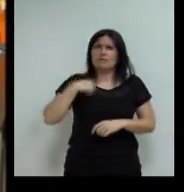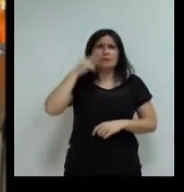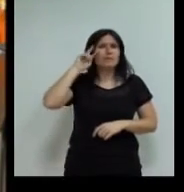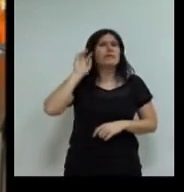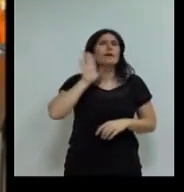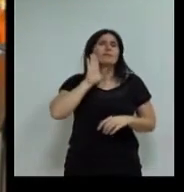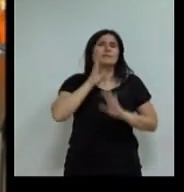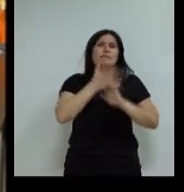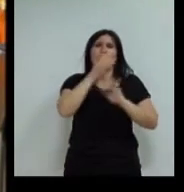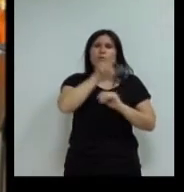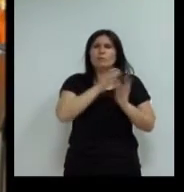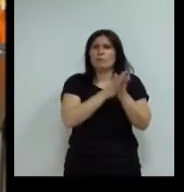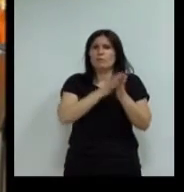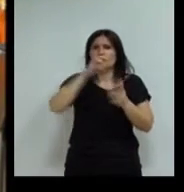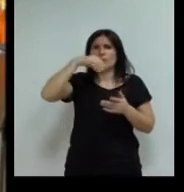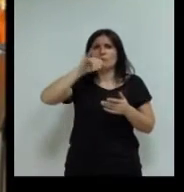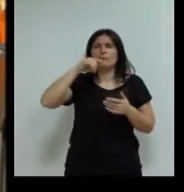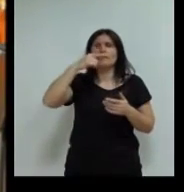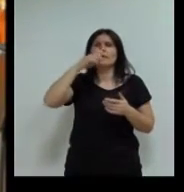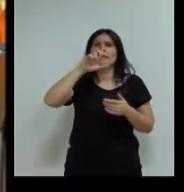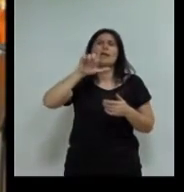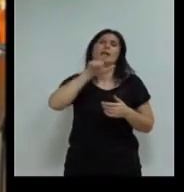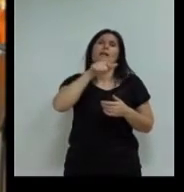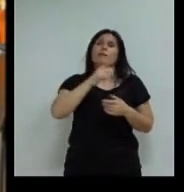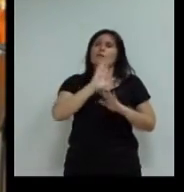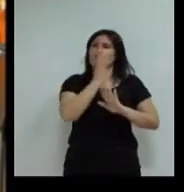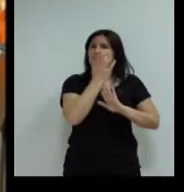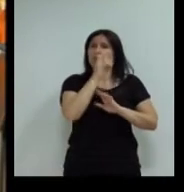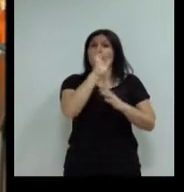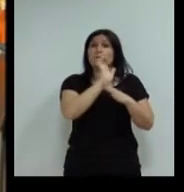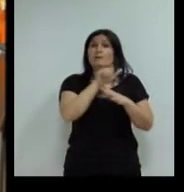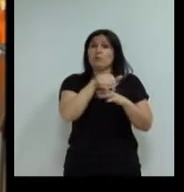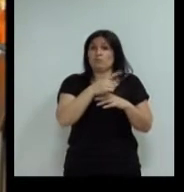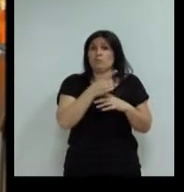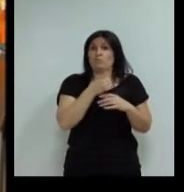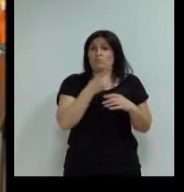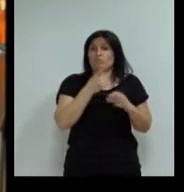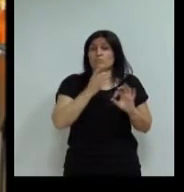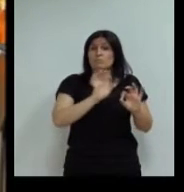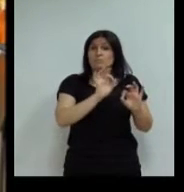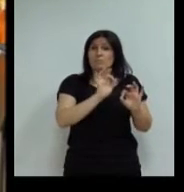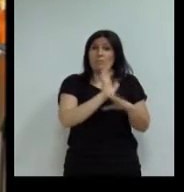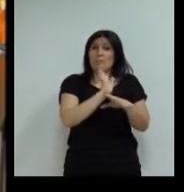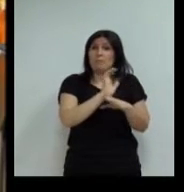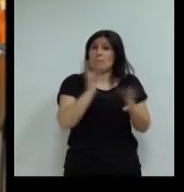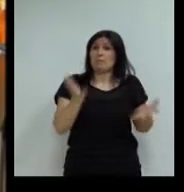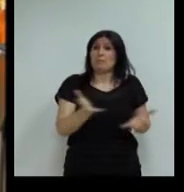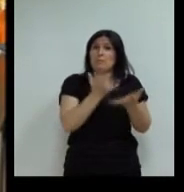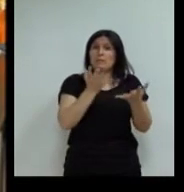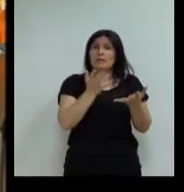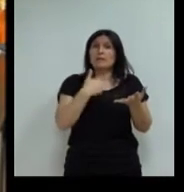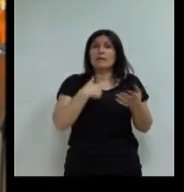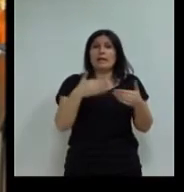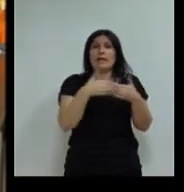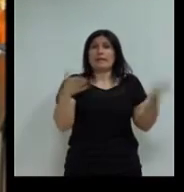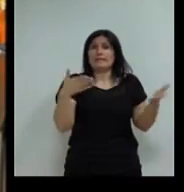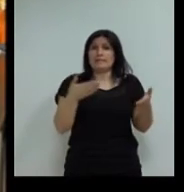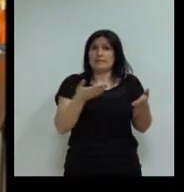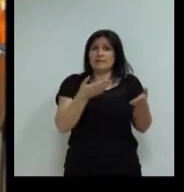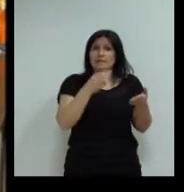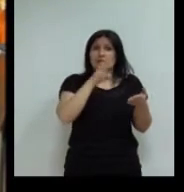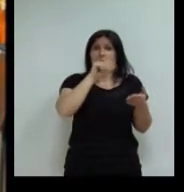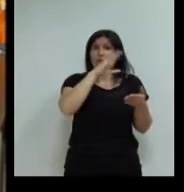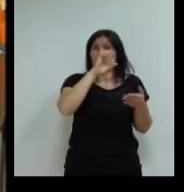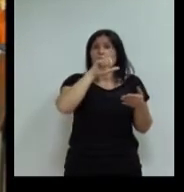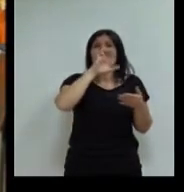Miguel, una película que él me presentaba hace un momento de una gente en Sevilla, una película pequeñita, la estrenan al Paco León, estrena una película al mismo